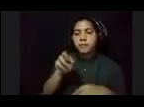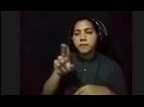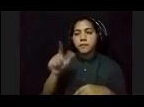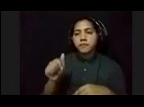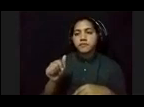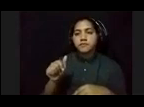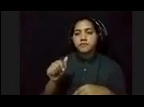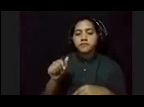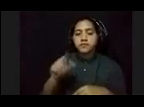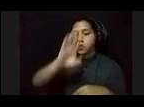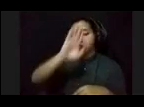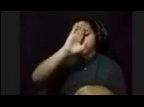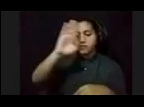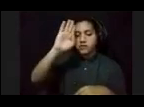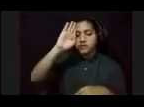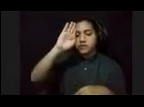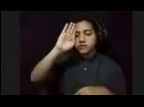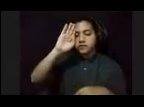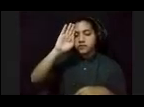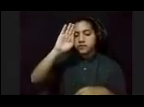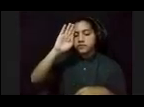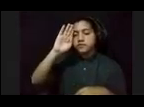los hospitales que se construyeron en